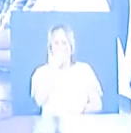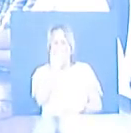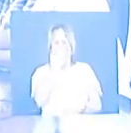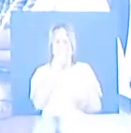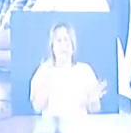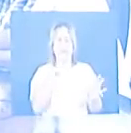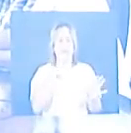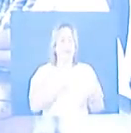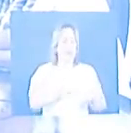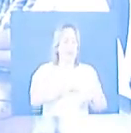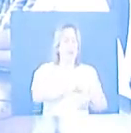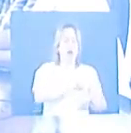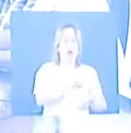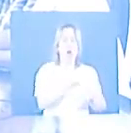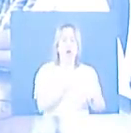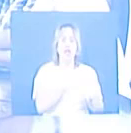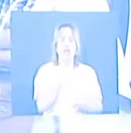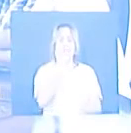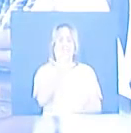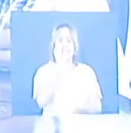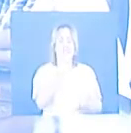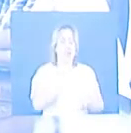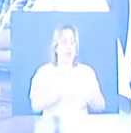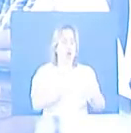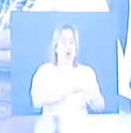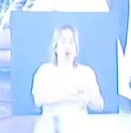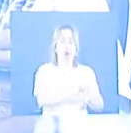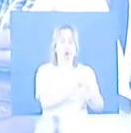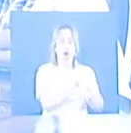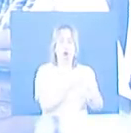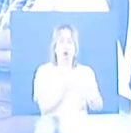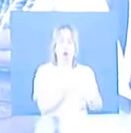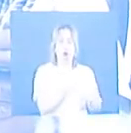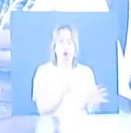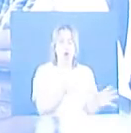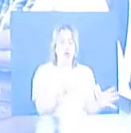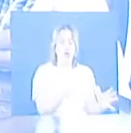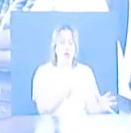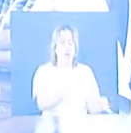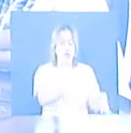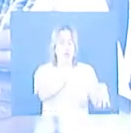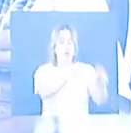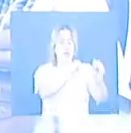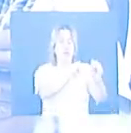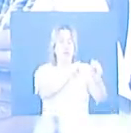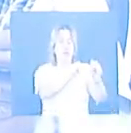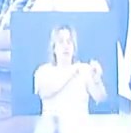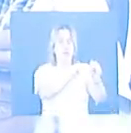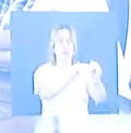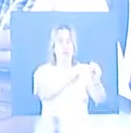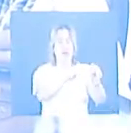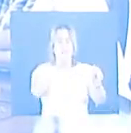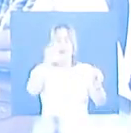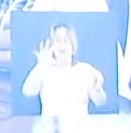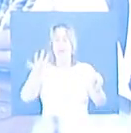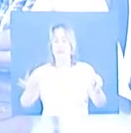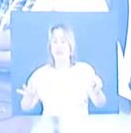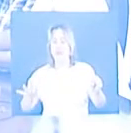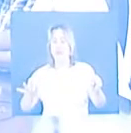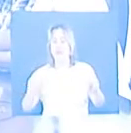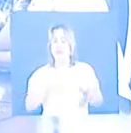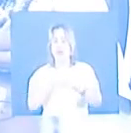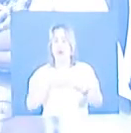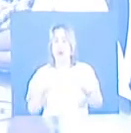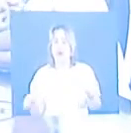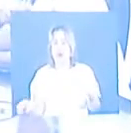mismo, el seguimiento y por consiguiente su solución. Entonces, más o menos, hasta